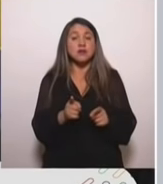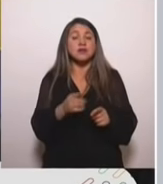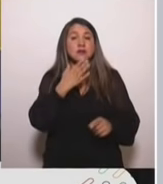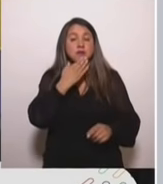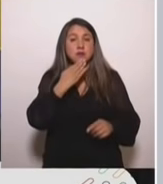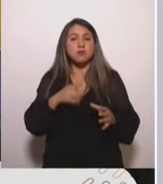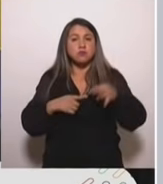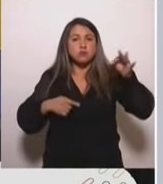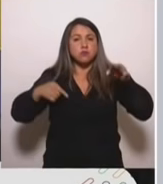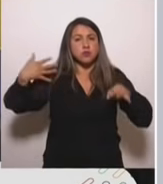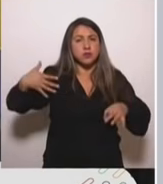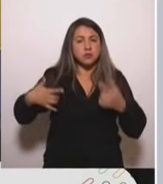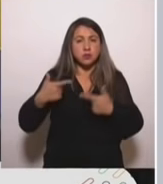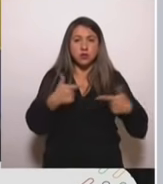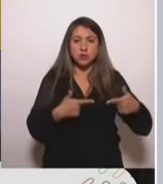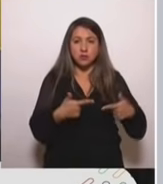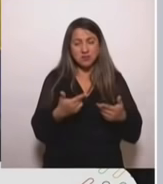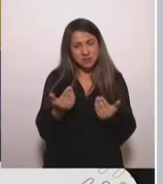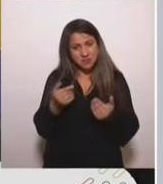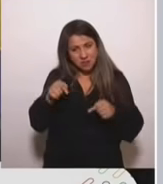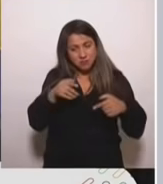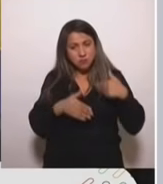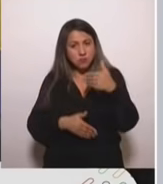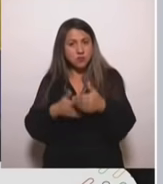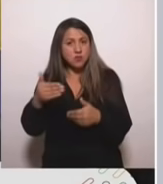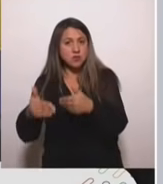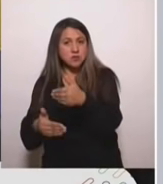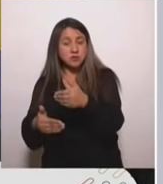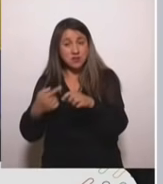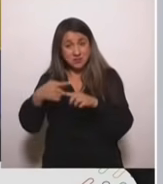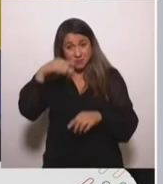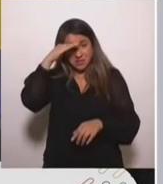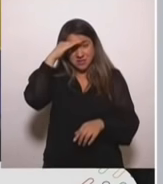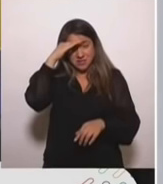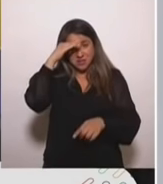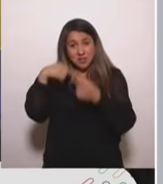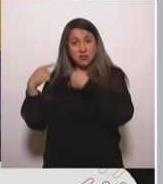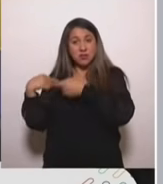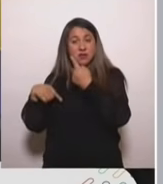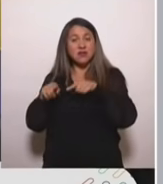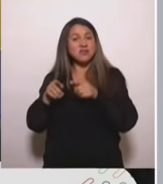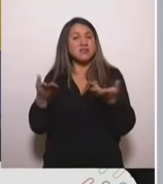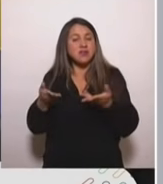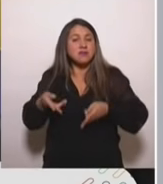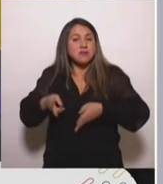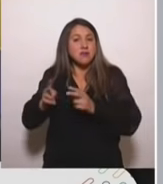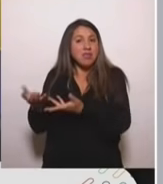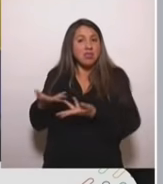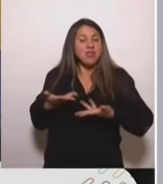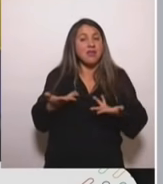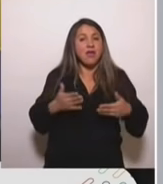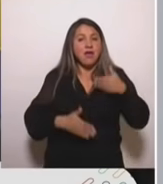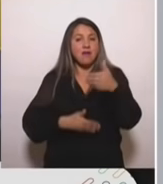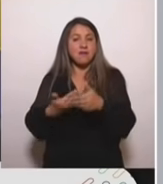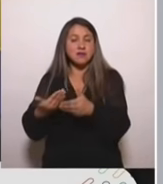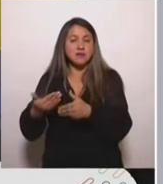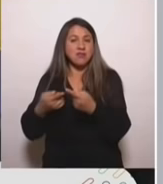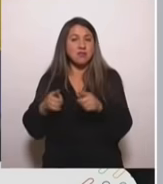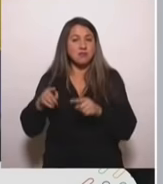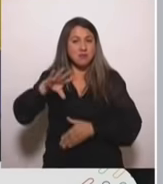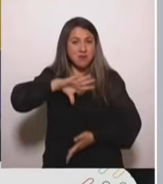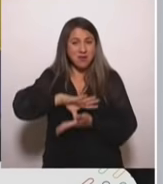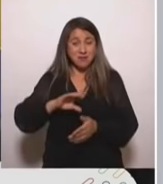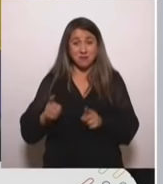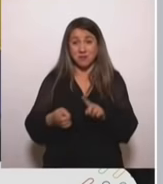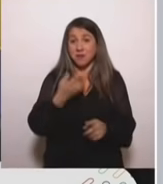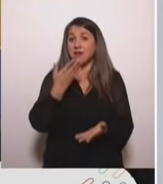esa la instancia para poder tomar determinaciones. ¿De qué manera ve que se va a desarrollar eso de